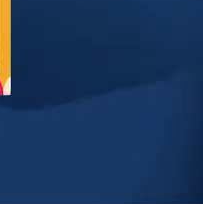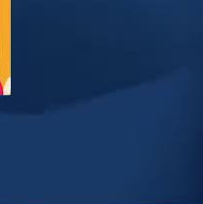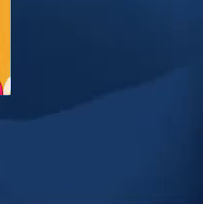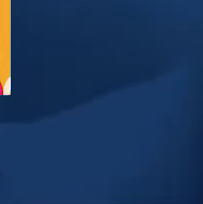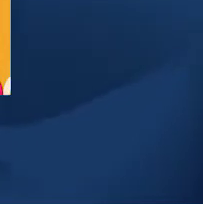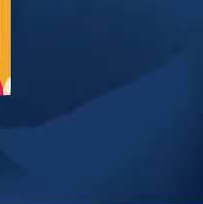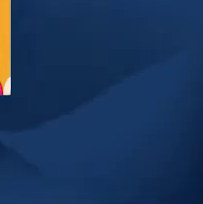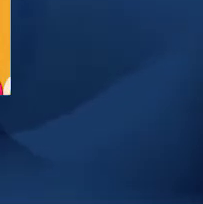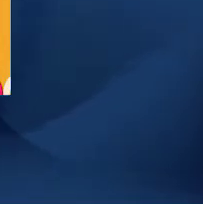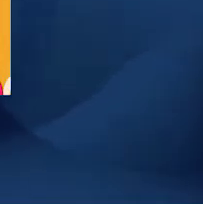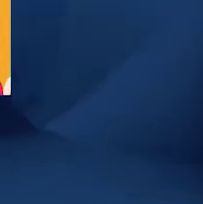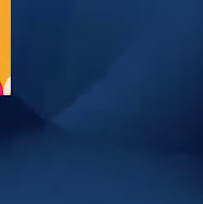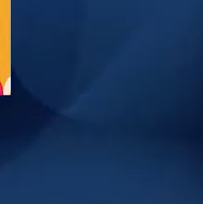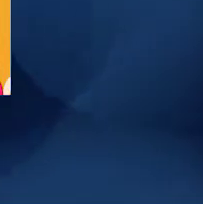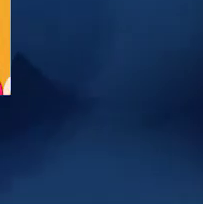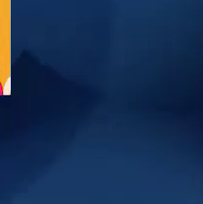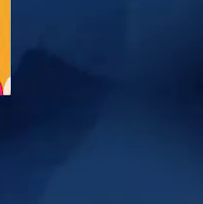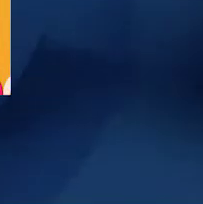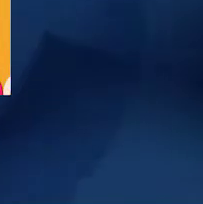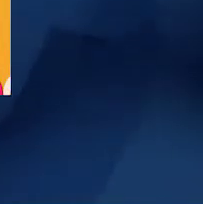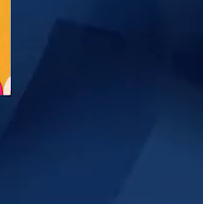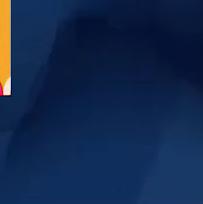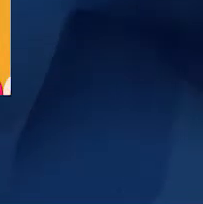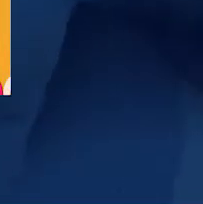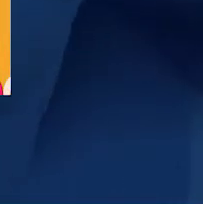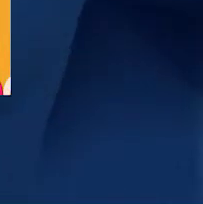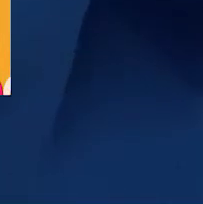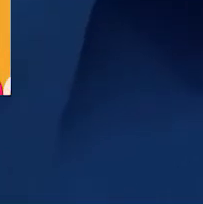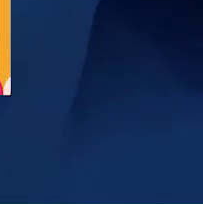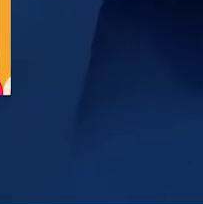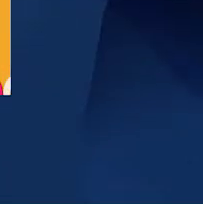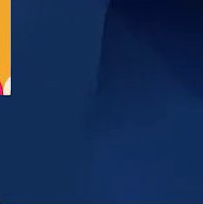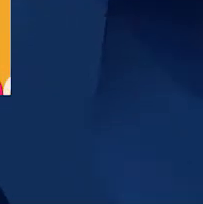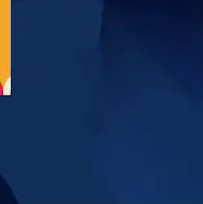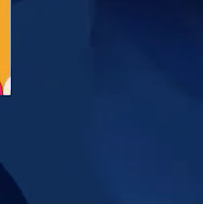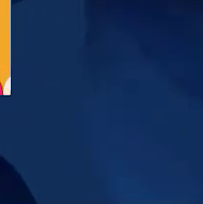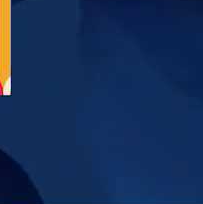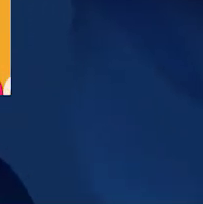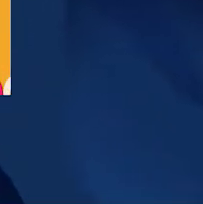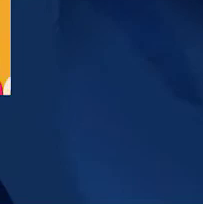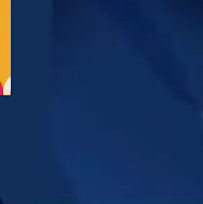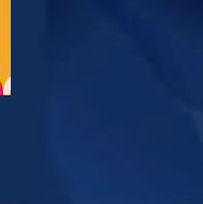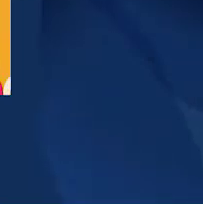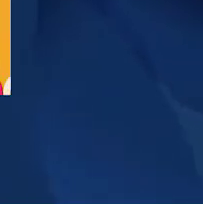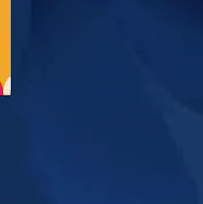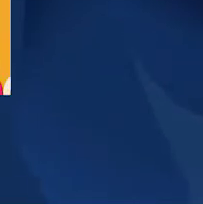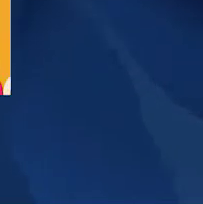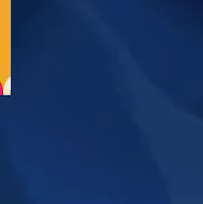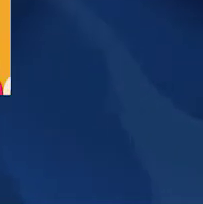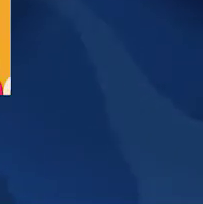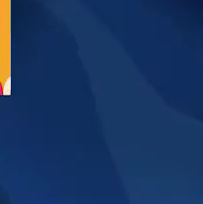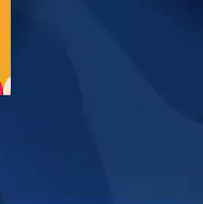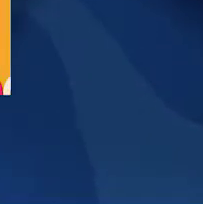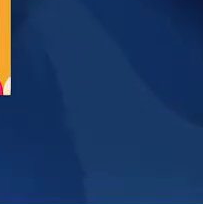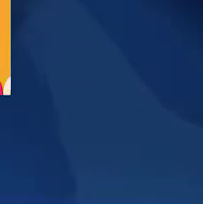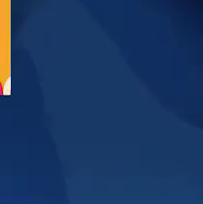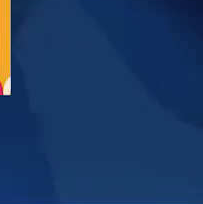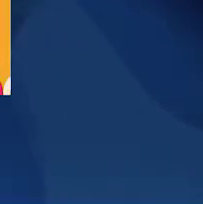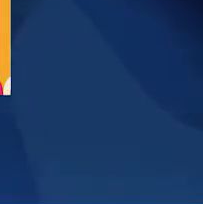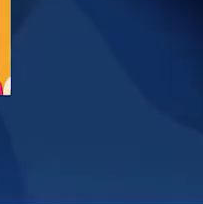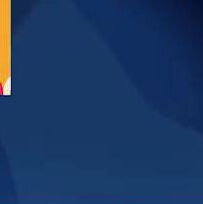Leer, leer, es estar vivo. Leer, leer, es estar vivo. Leer, leer, es estar